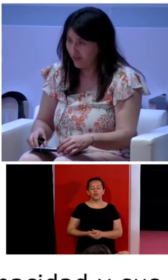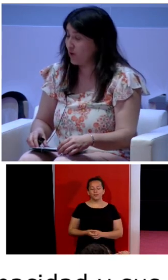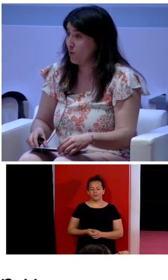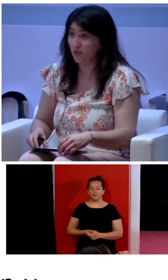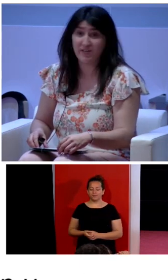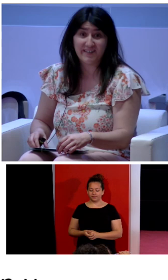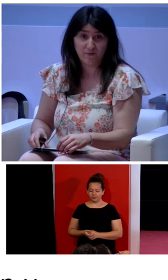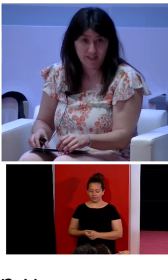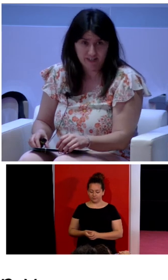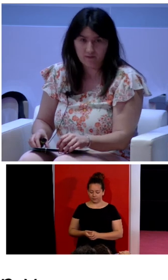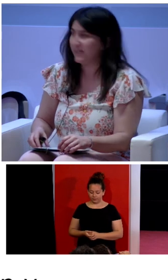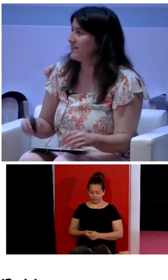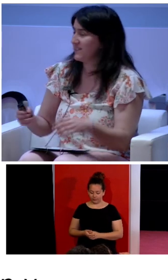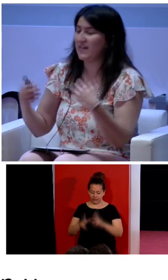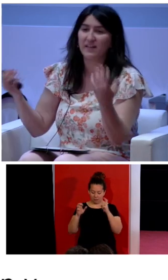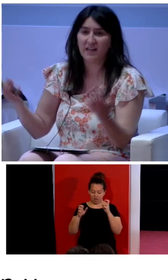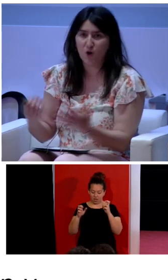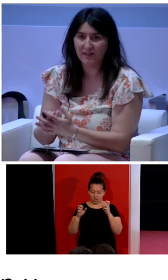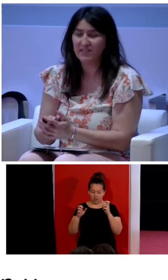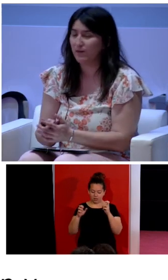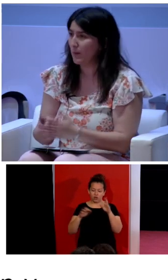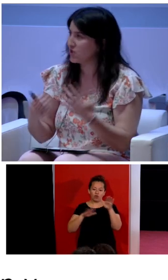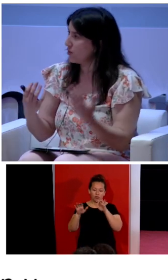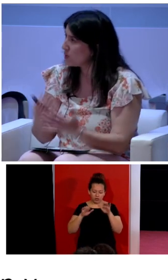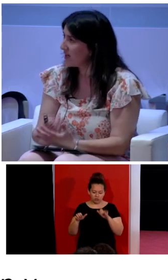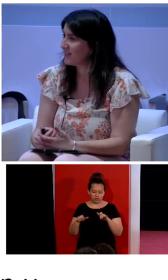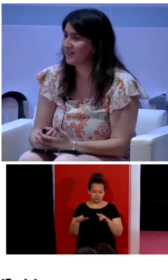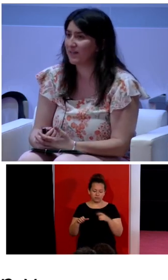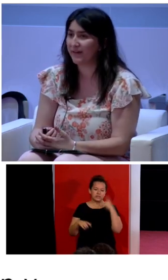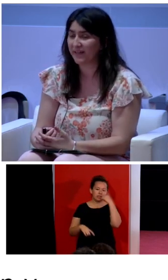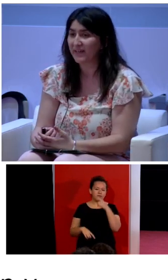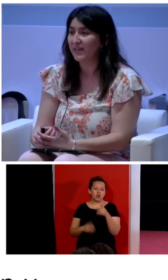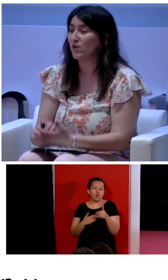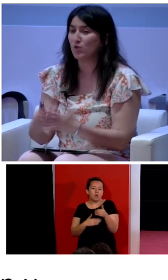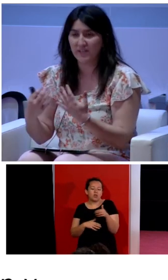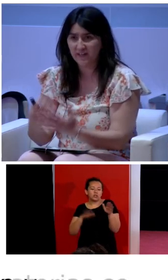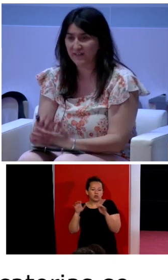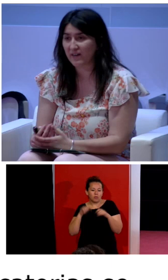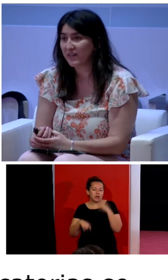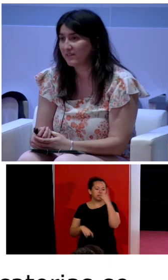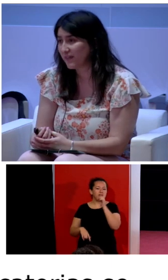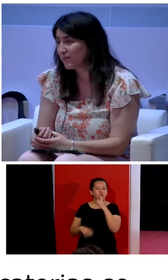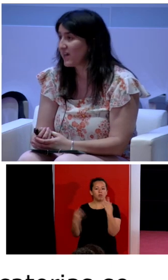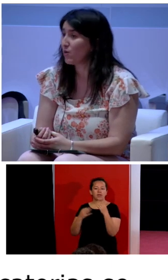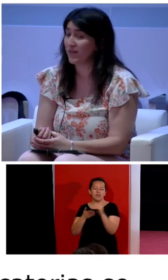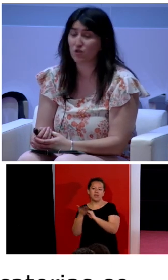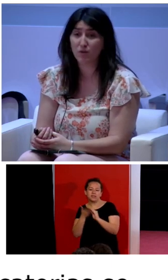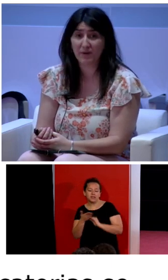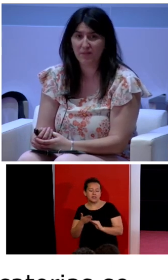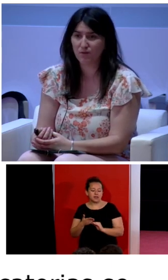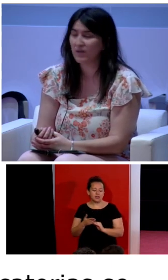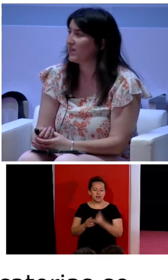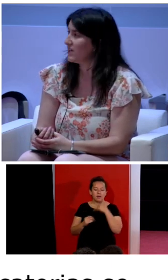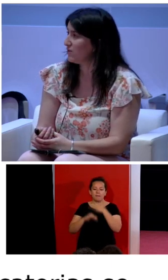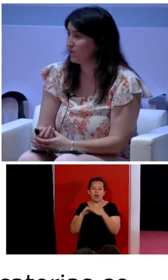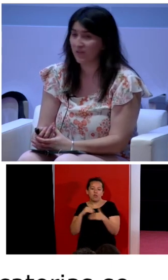Lo que a las convocatorias se refiere, necesidades a la hora de saber cuándo se convocan, de saber cómo tienen que rellenar las instancias, cuáles son los